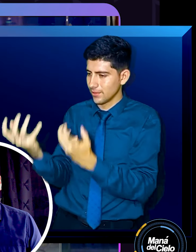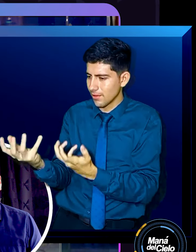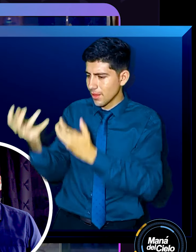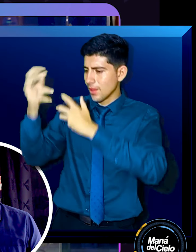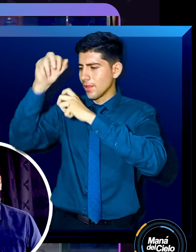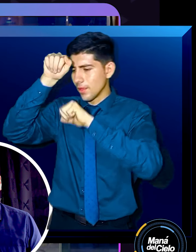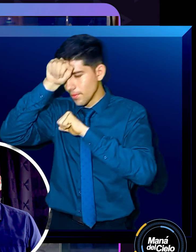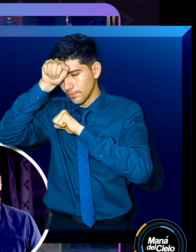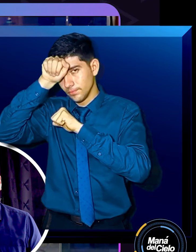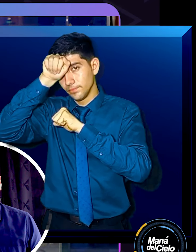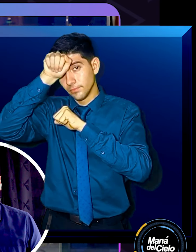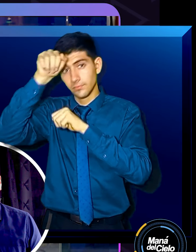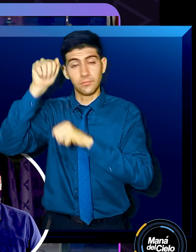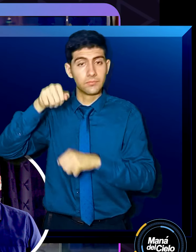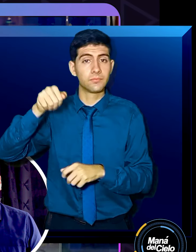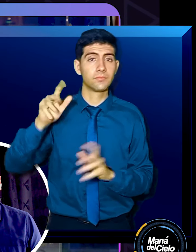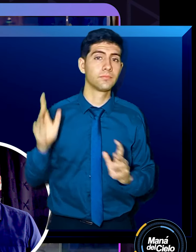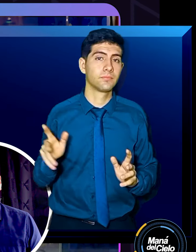así.